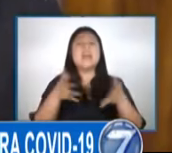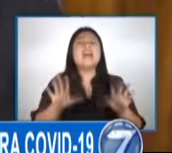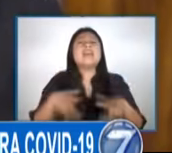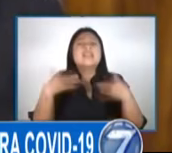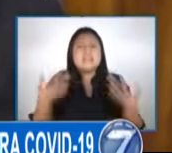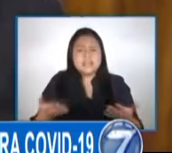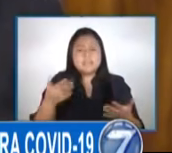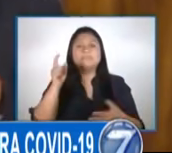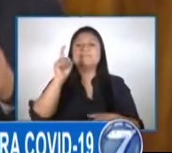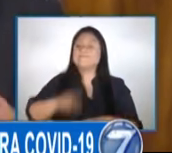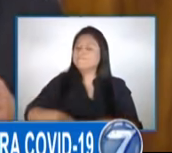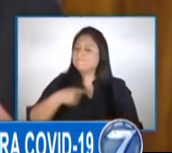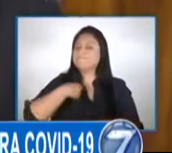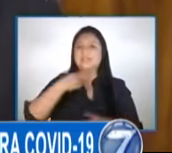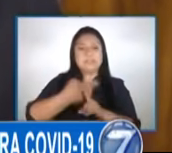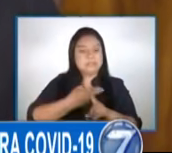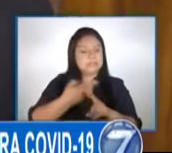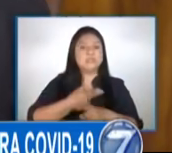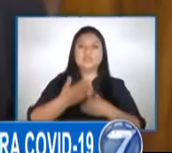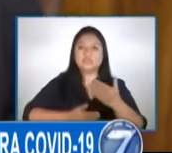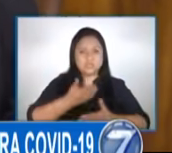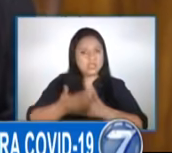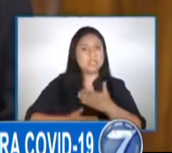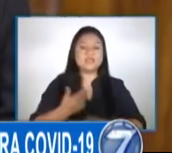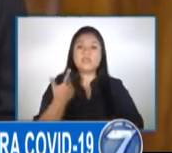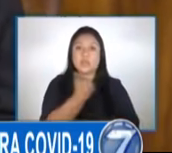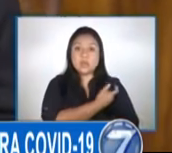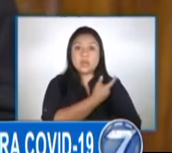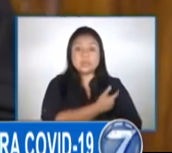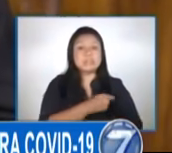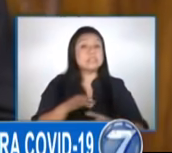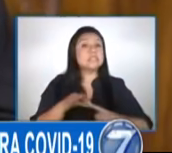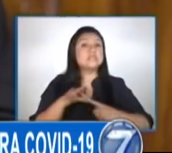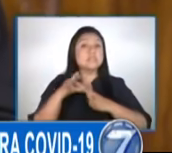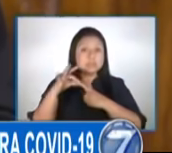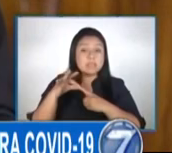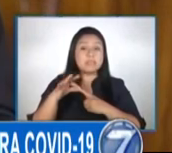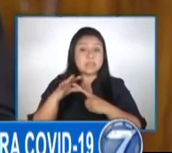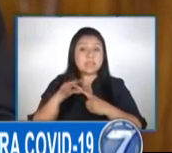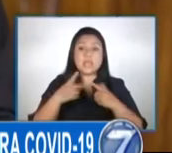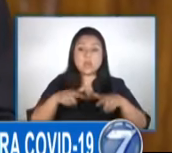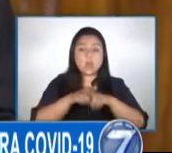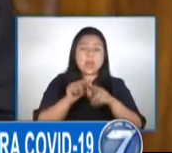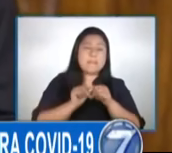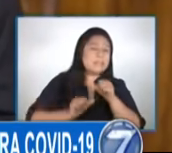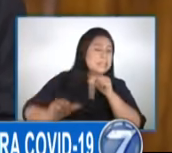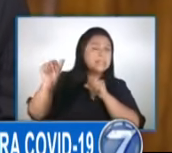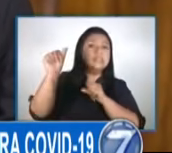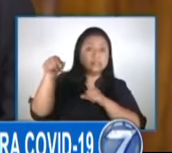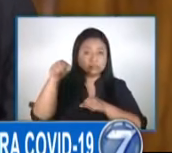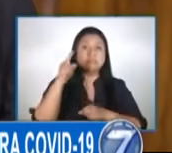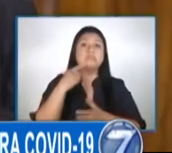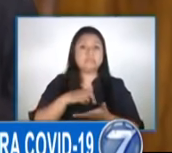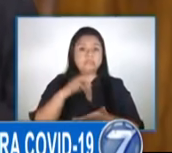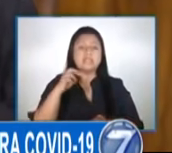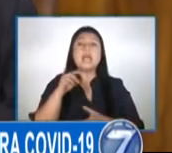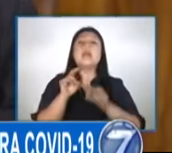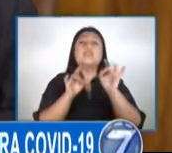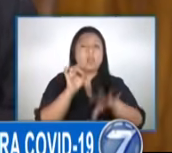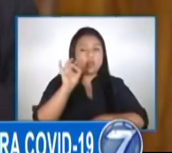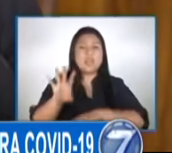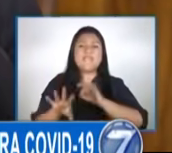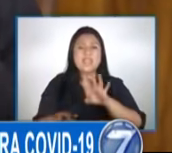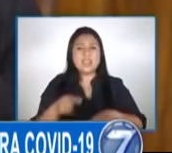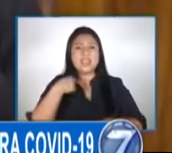a retos grandes durante el proceso de vacunación, especialmente en las zonas más alejadas del país. Aún persisten